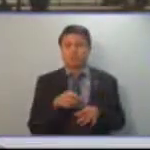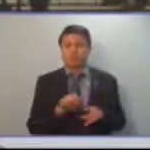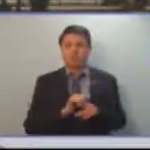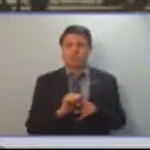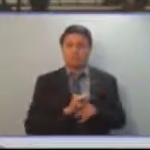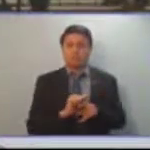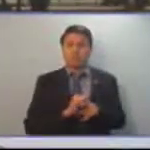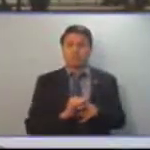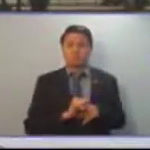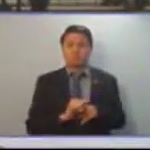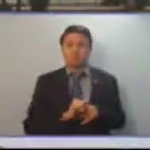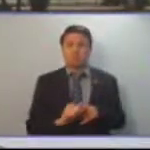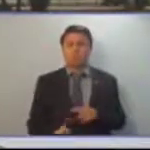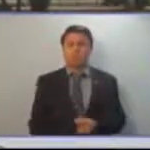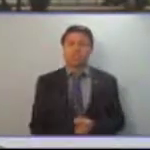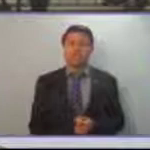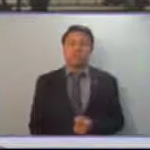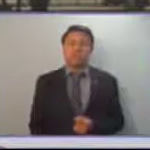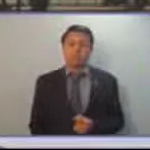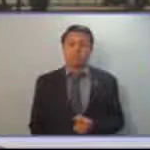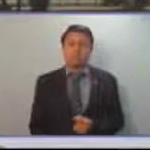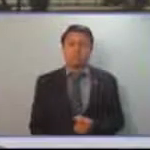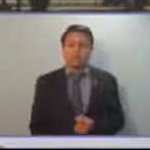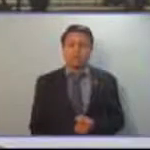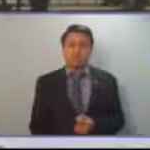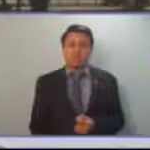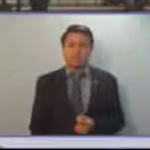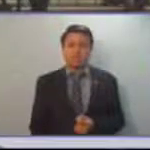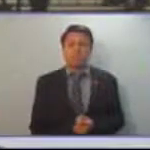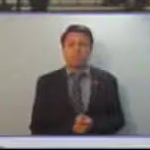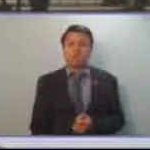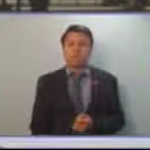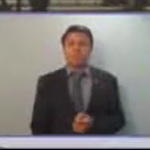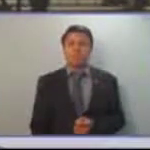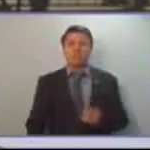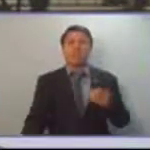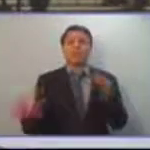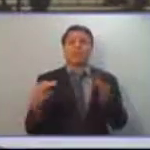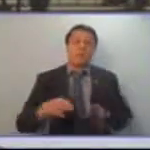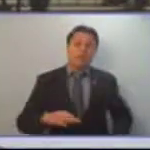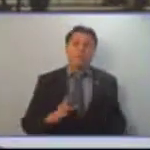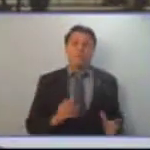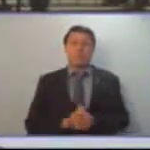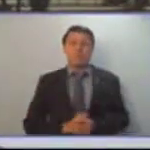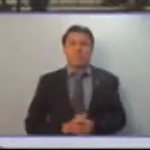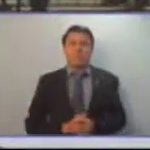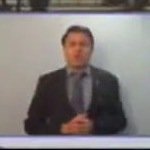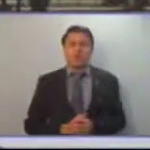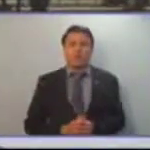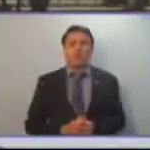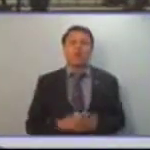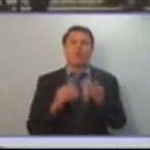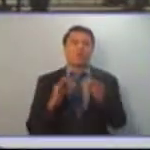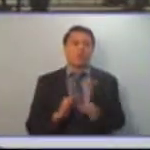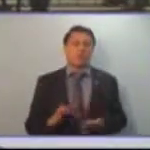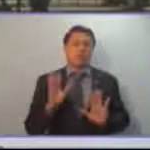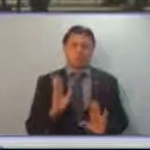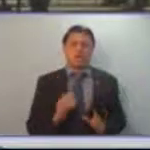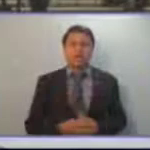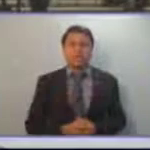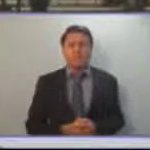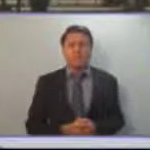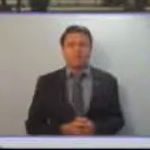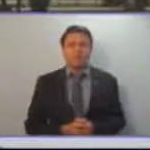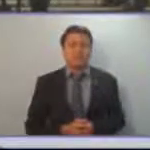prácticamente el mismo código y ha sido la legislatura de estos años, del 2009 a la fecha, que hicimos un nuevo